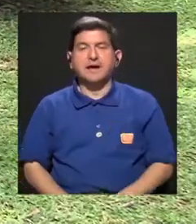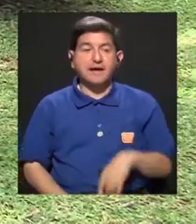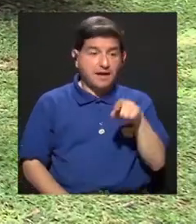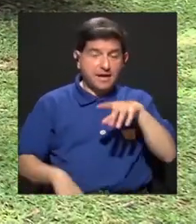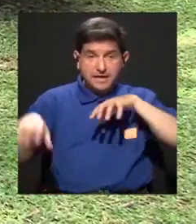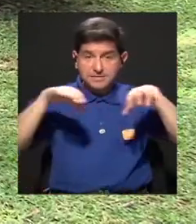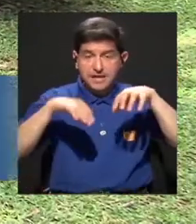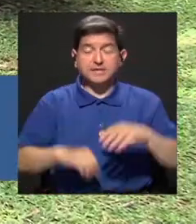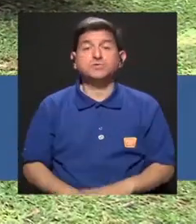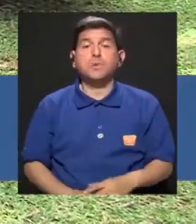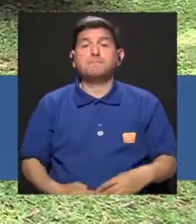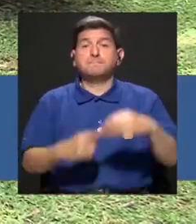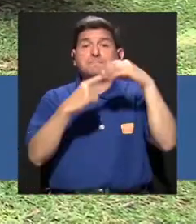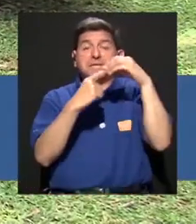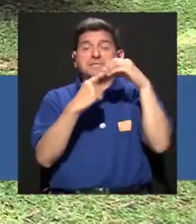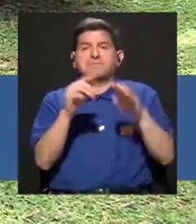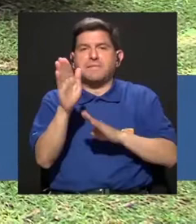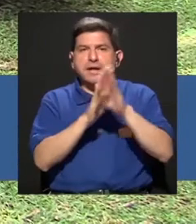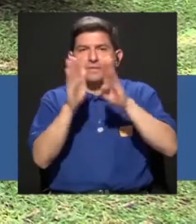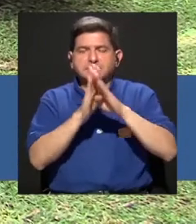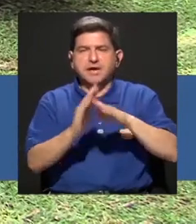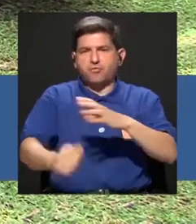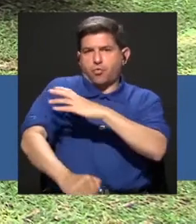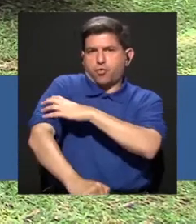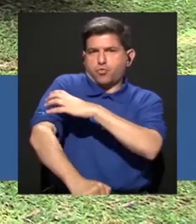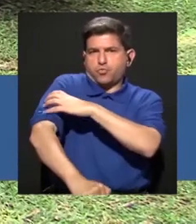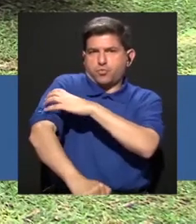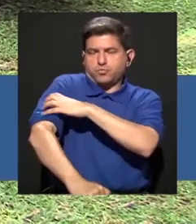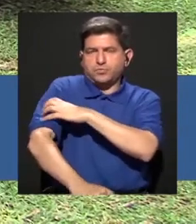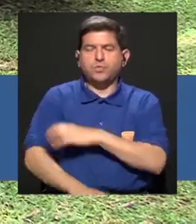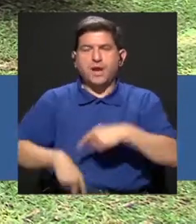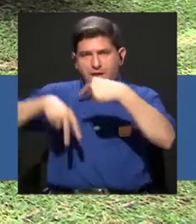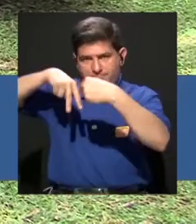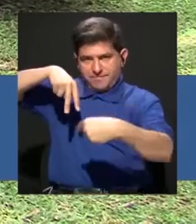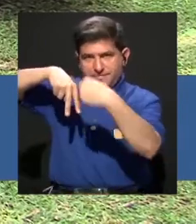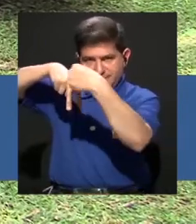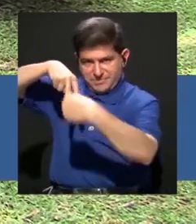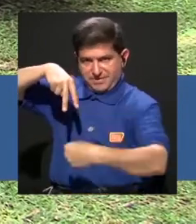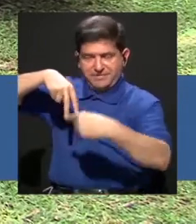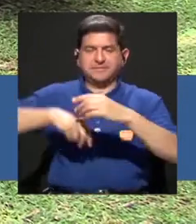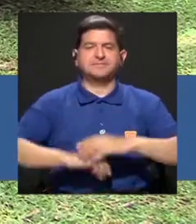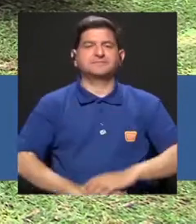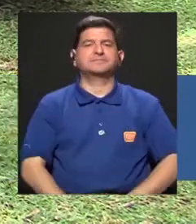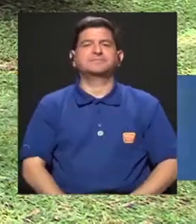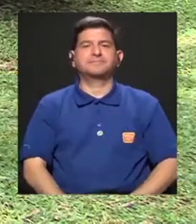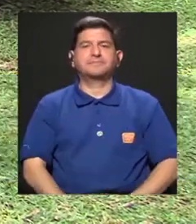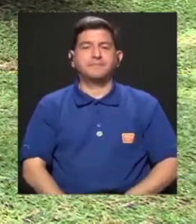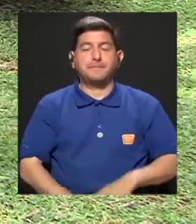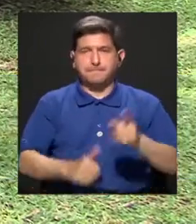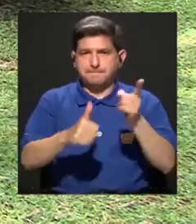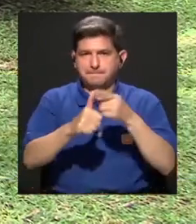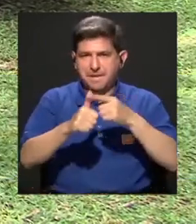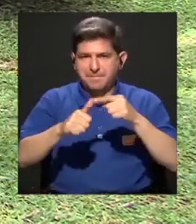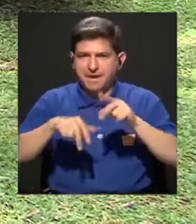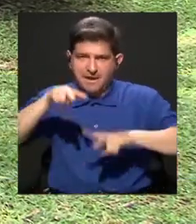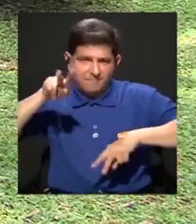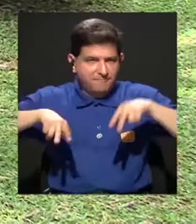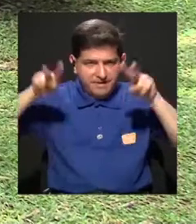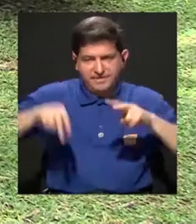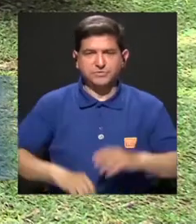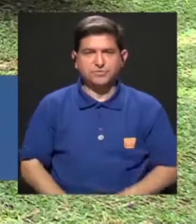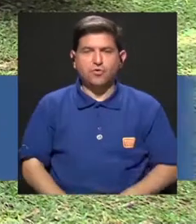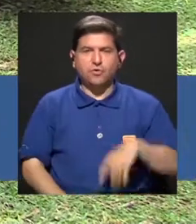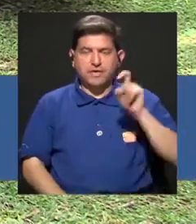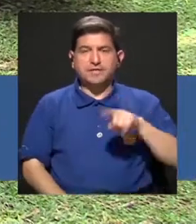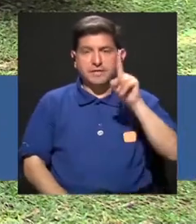La sentadilla es uno de los ejercicios principales para el desarrollo de la musculatura del tren inferior, de las piernas. Para esta primer variante